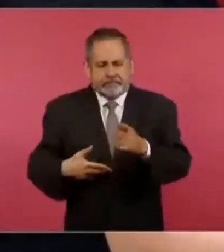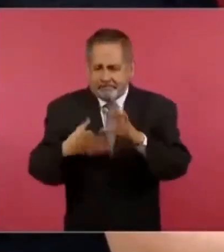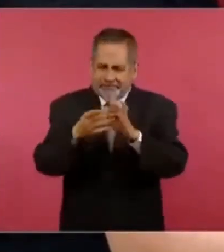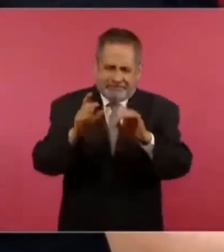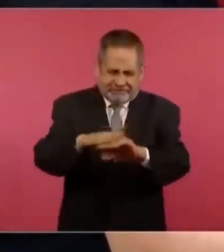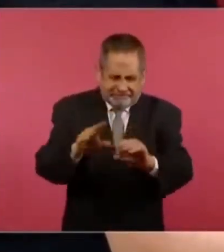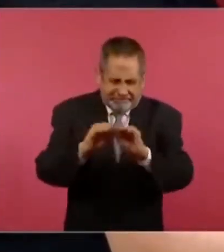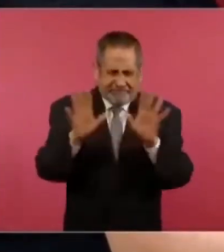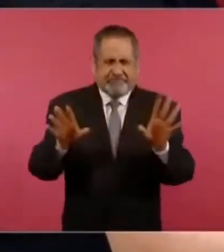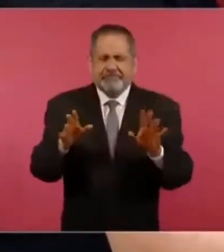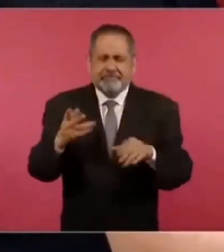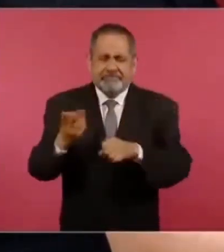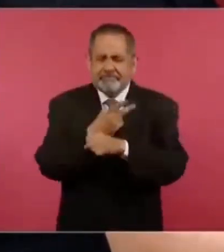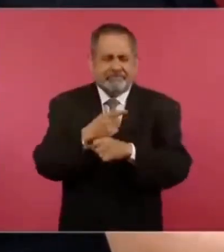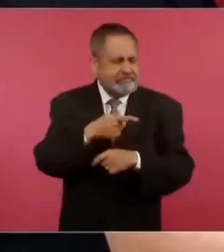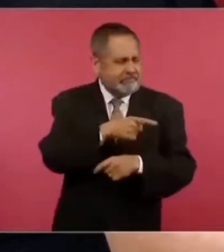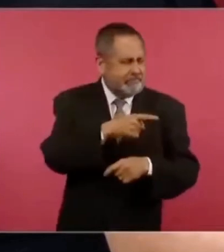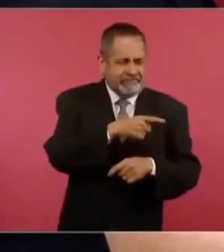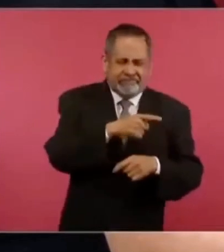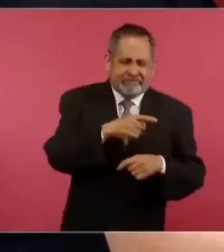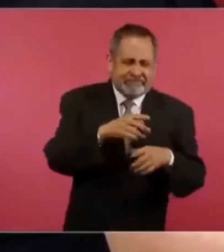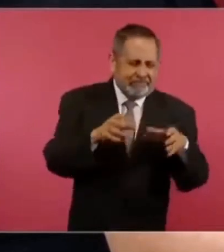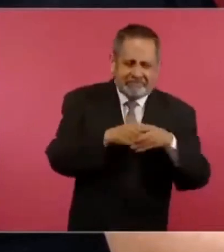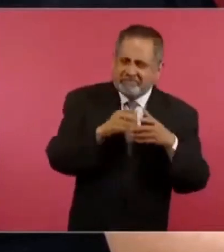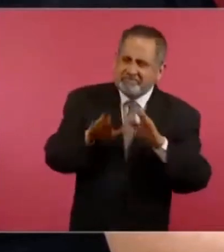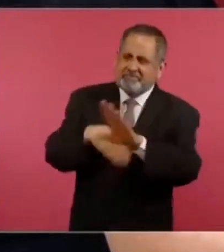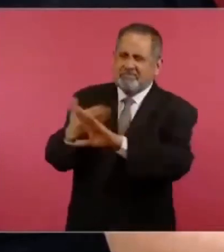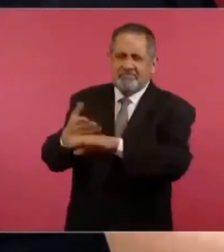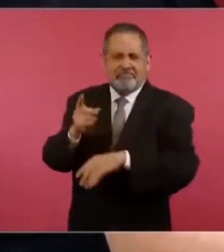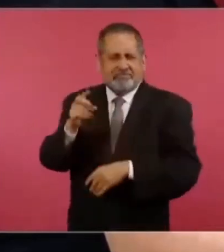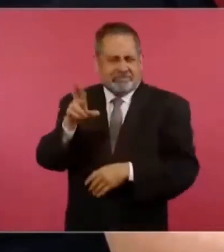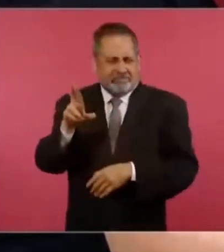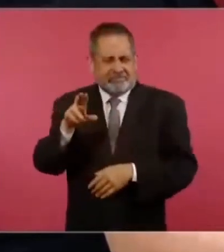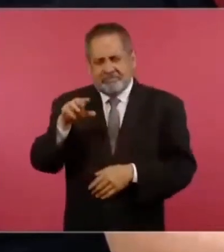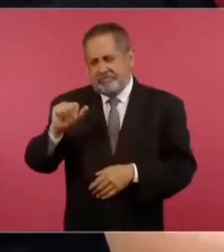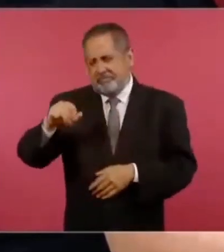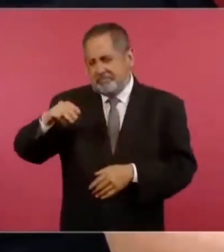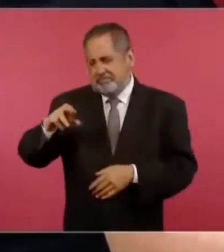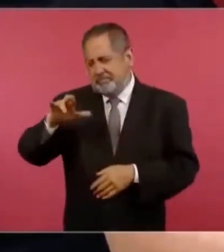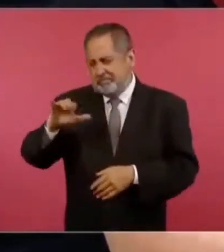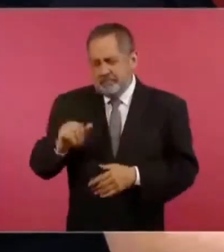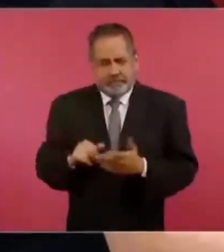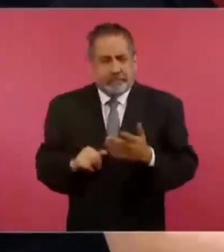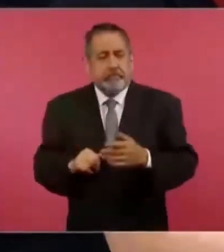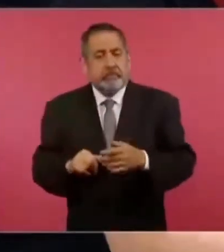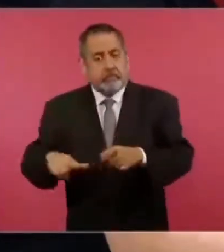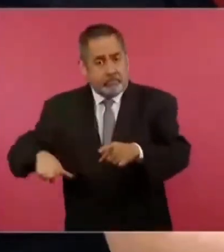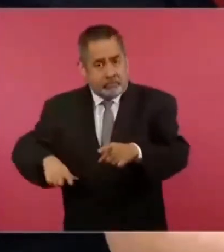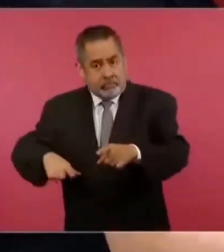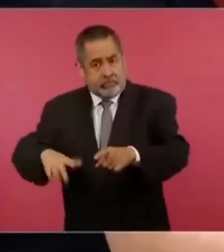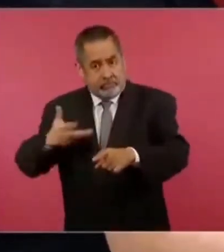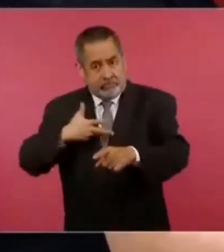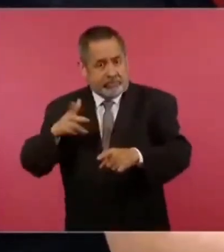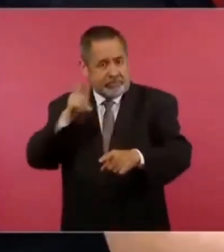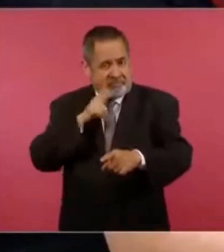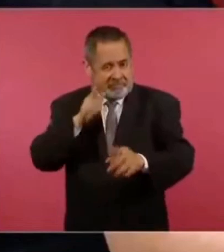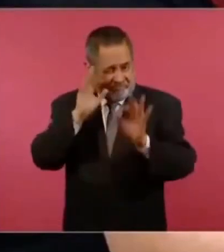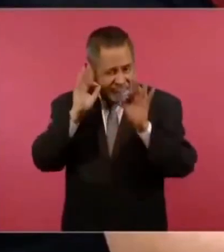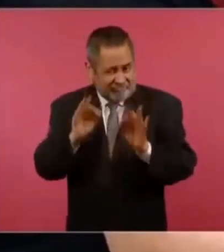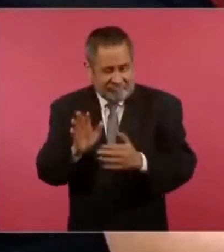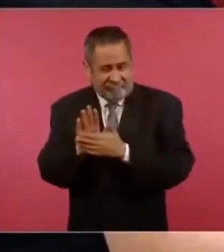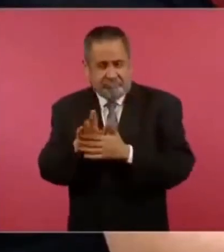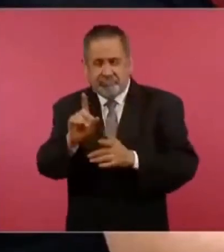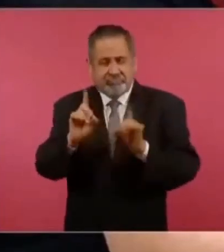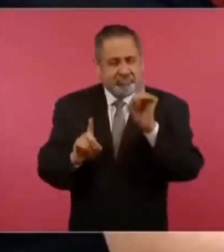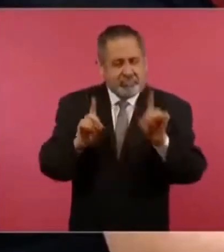las dudas sobre esta campaña en contra del doctor Américo Villarreal, preguntarle si su gobierno cuenta con evidencia real o